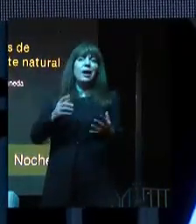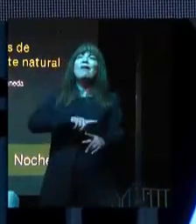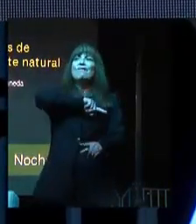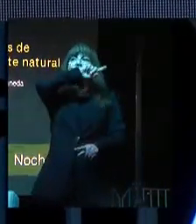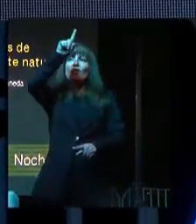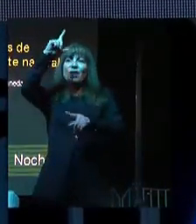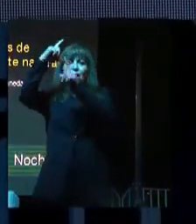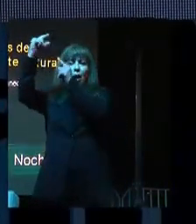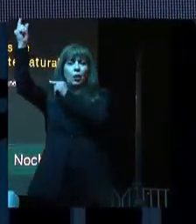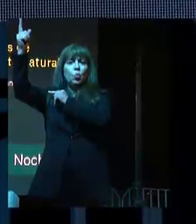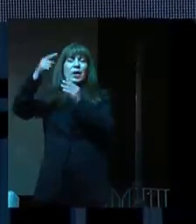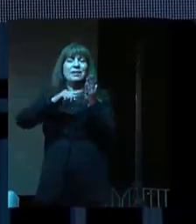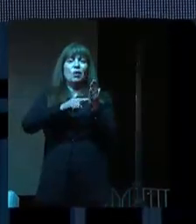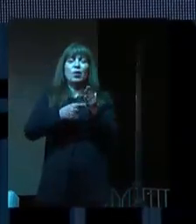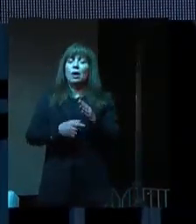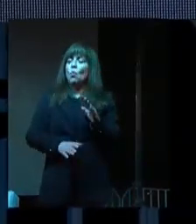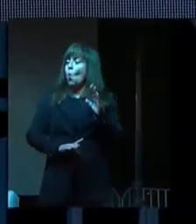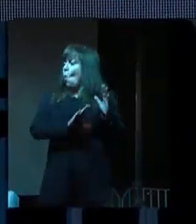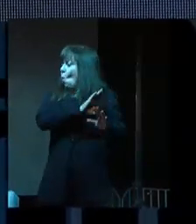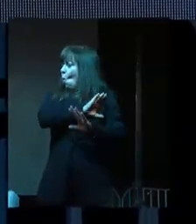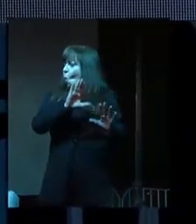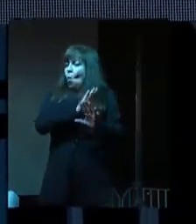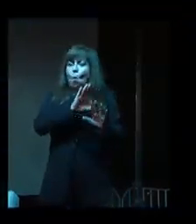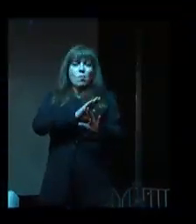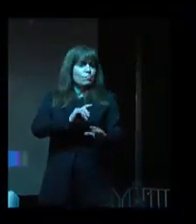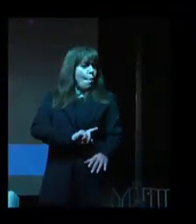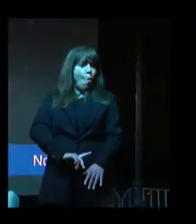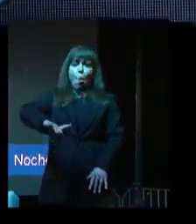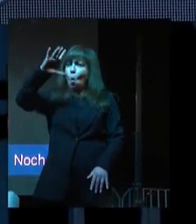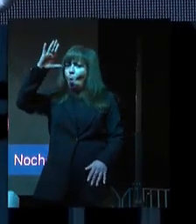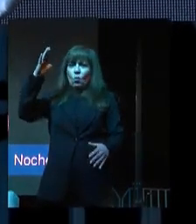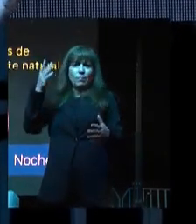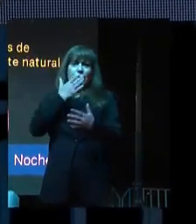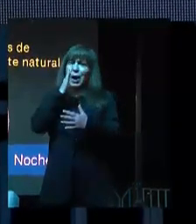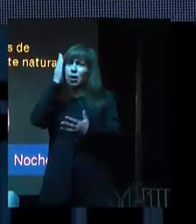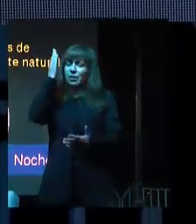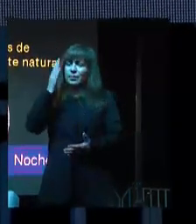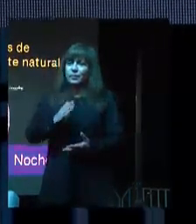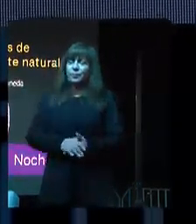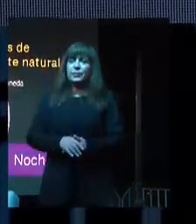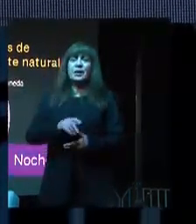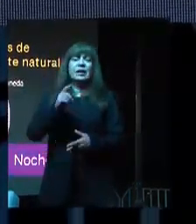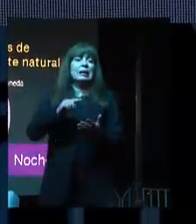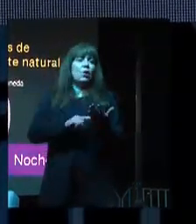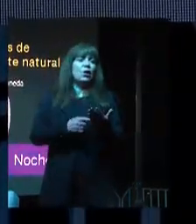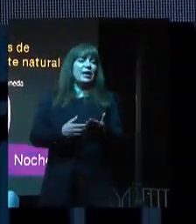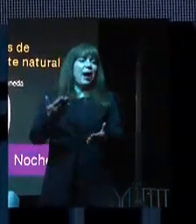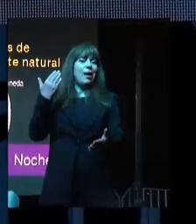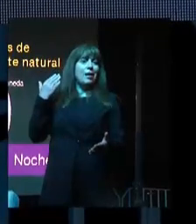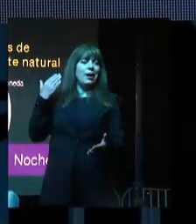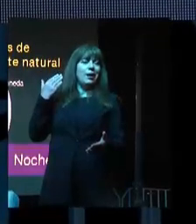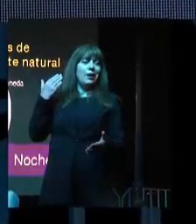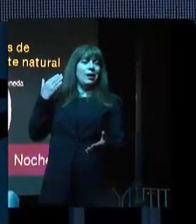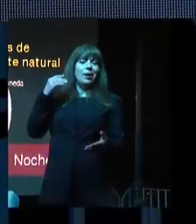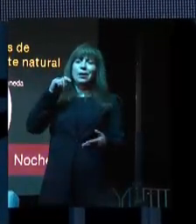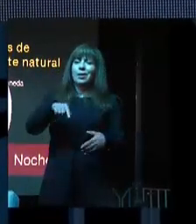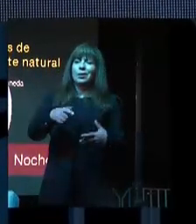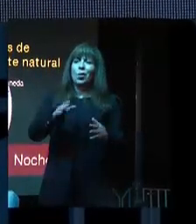tecnología totalmente distinta. La tecnología de hoy día no tiene nada que ver con la tecnología. Mira, los computadores del Apolo 11